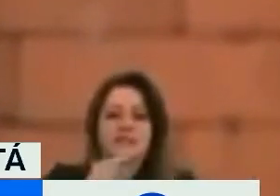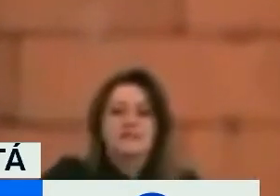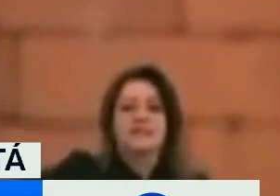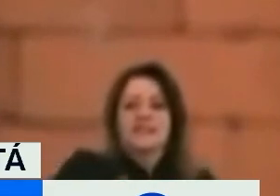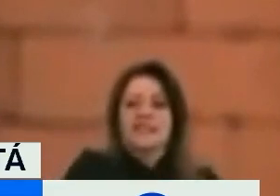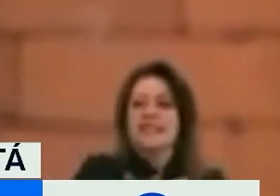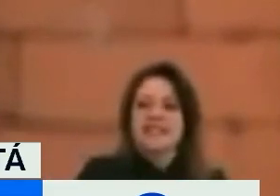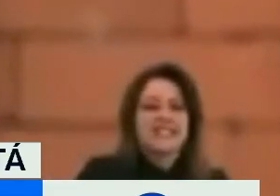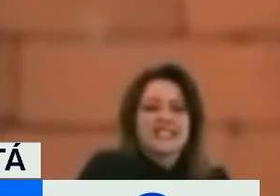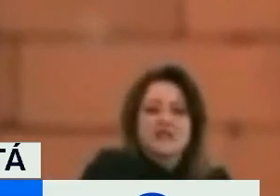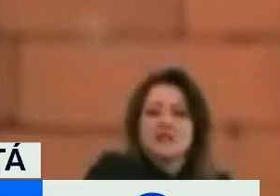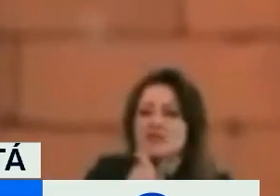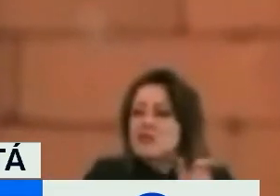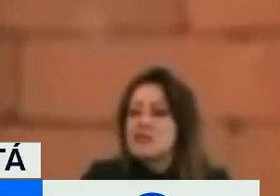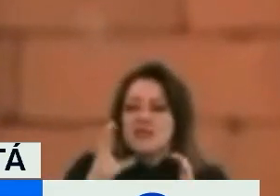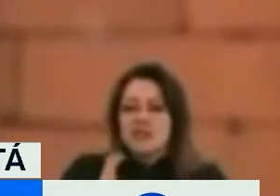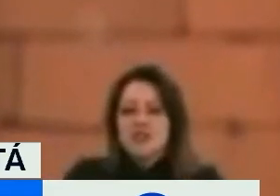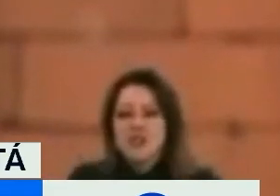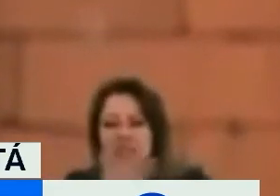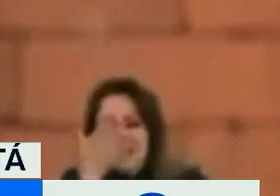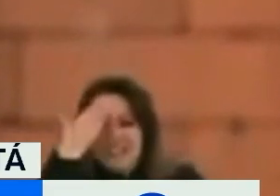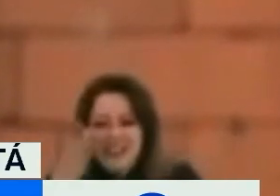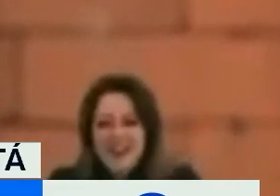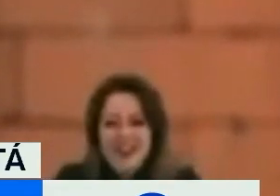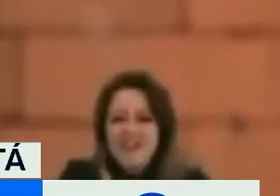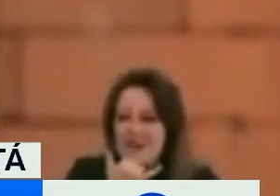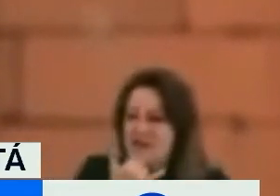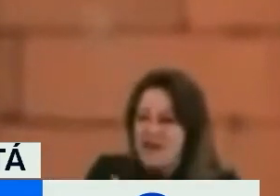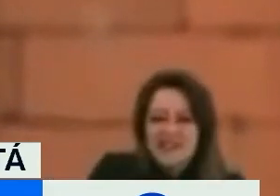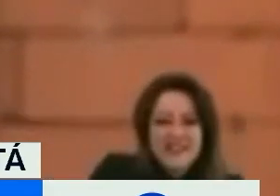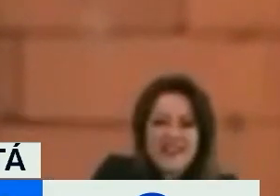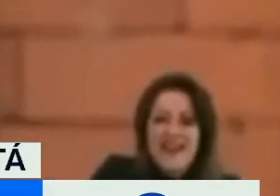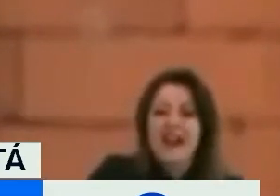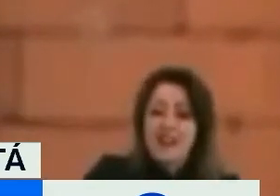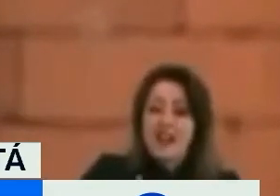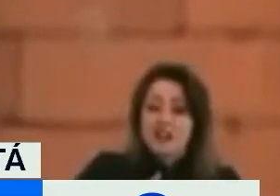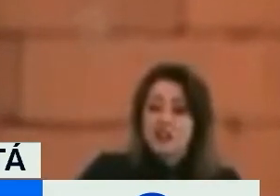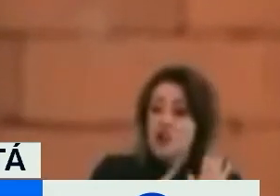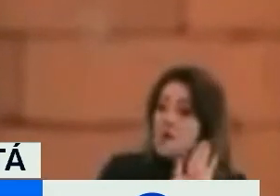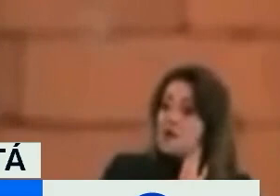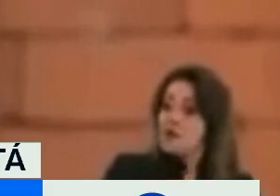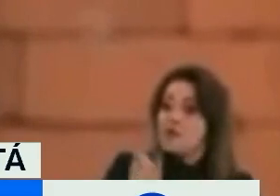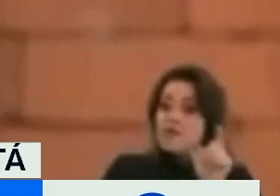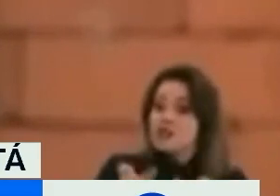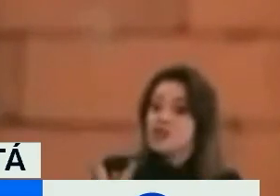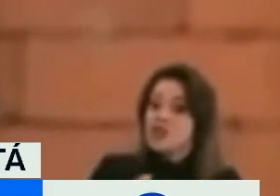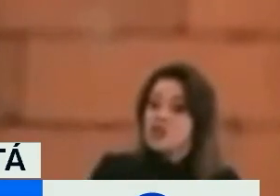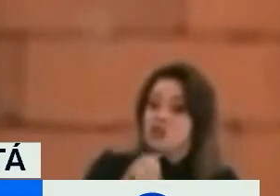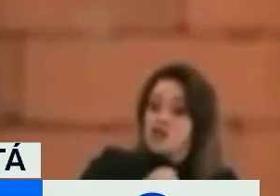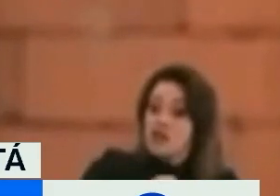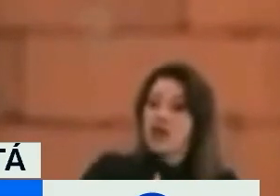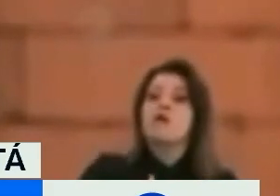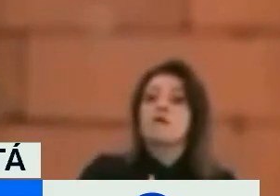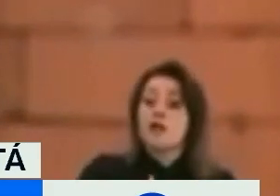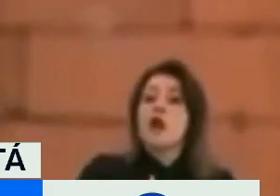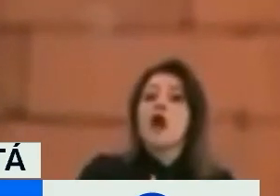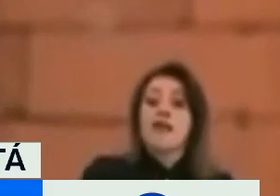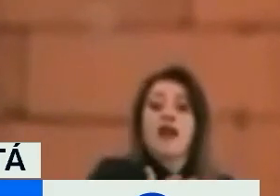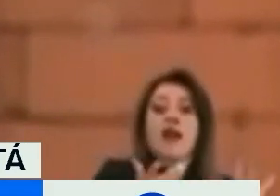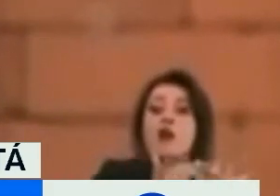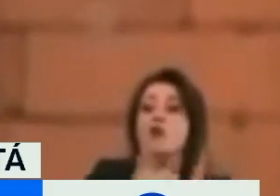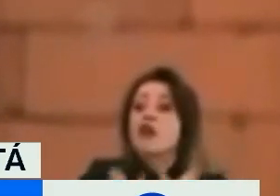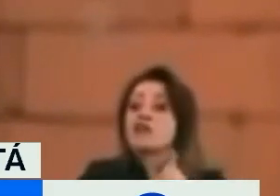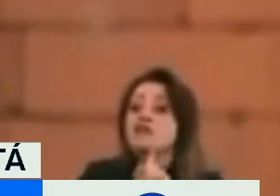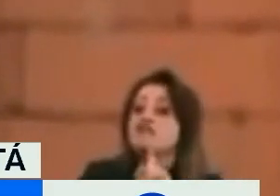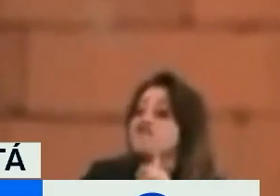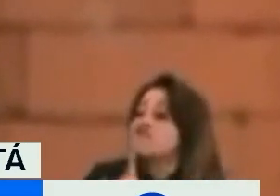ciudad. Repito, mi instrucción desde este momento es clara: a todos los funcionarios, a trabajar con la gente y desde